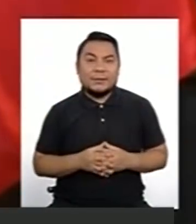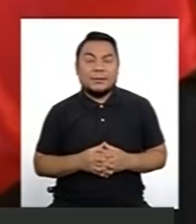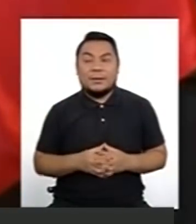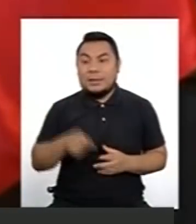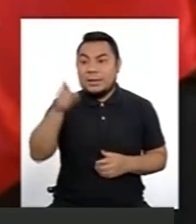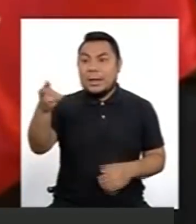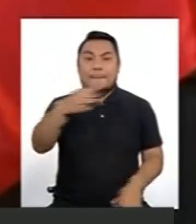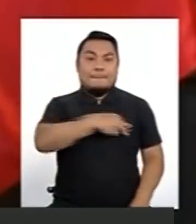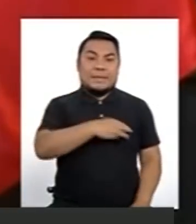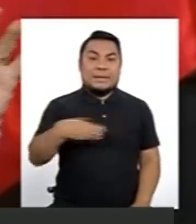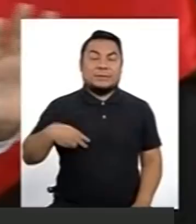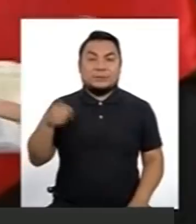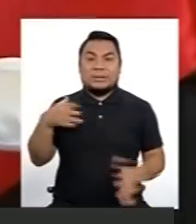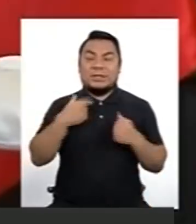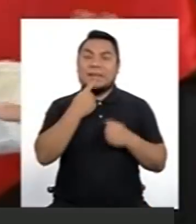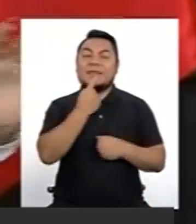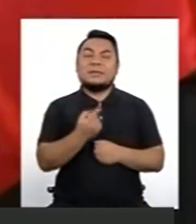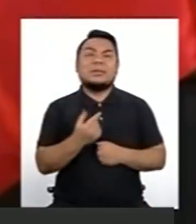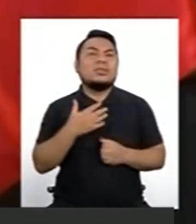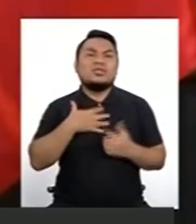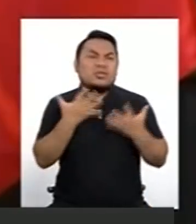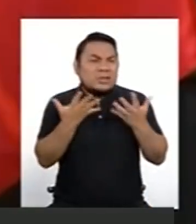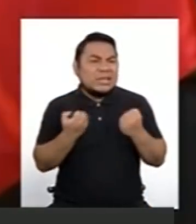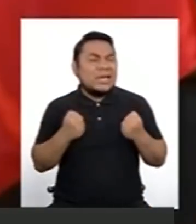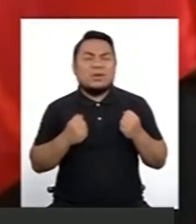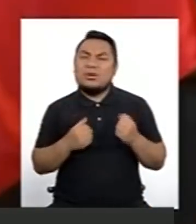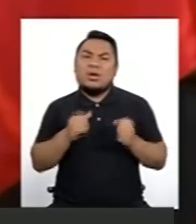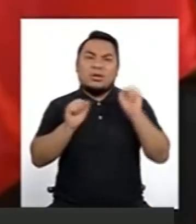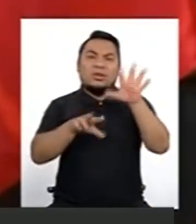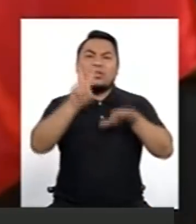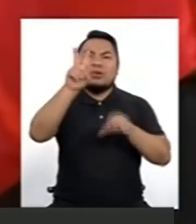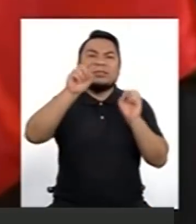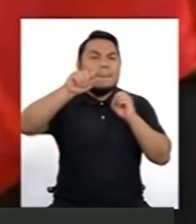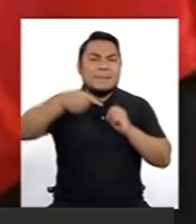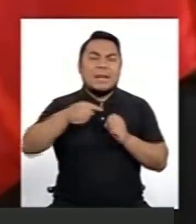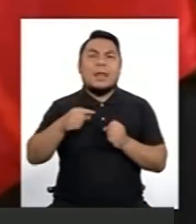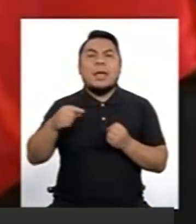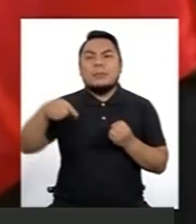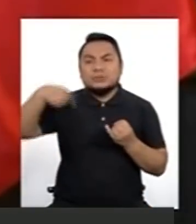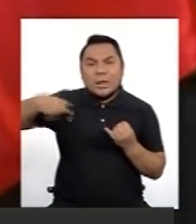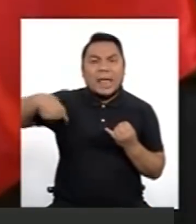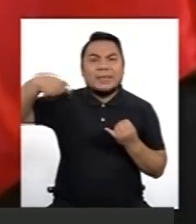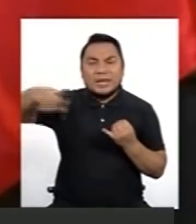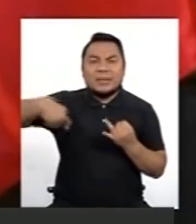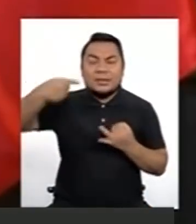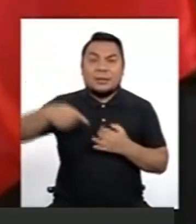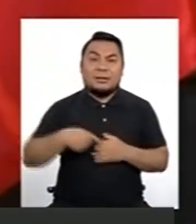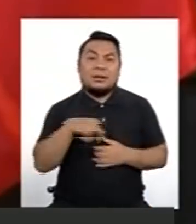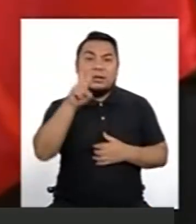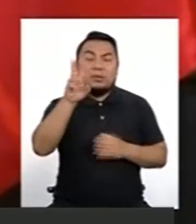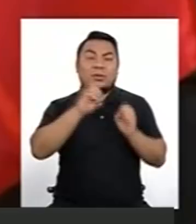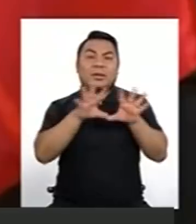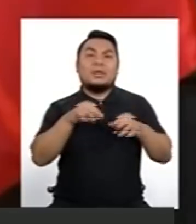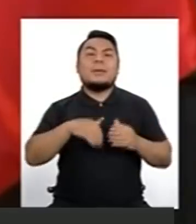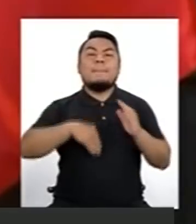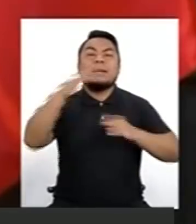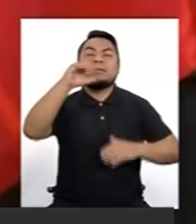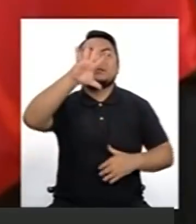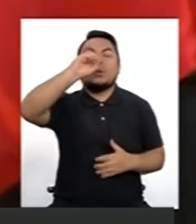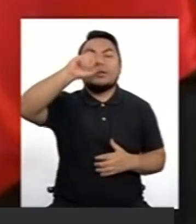El ministro dijo, yo requiero 12.000 personas por día. En 2 días tenemos más de